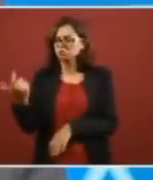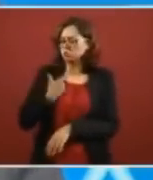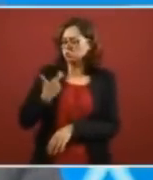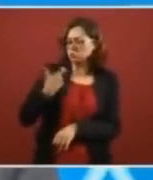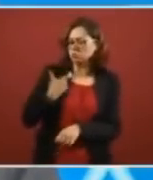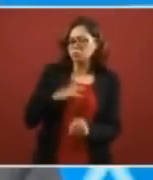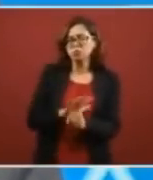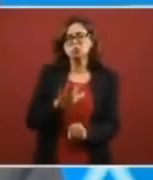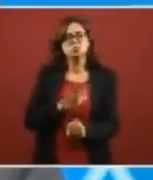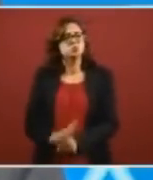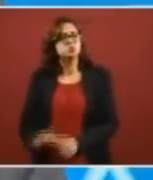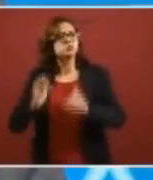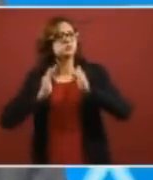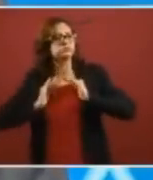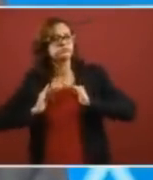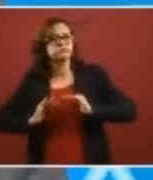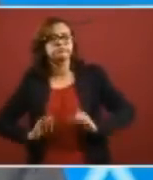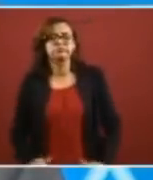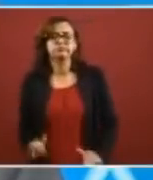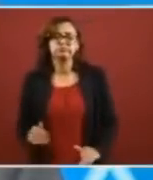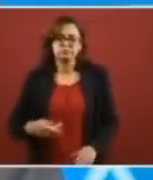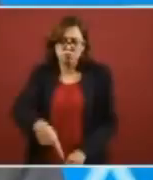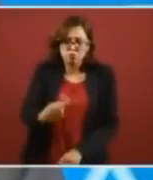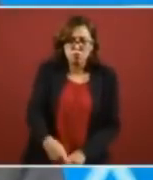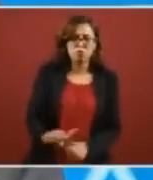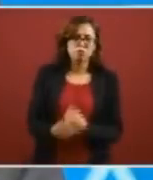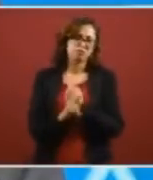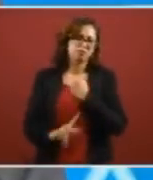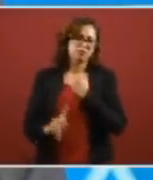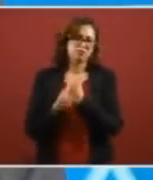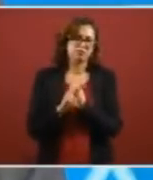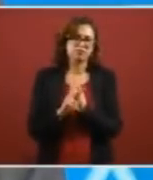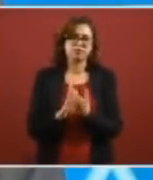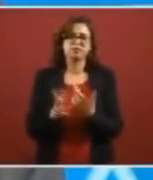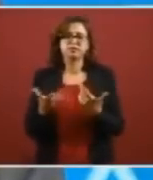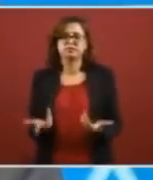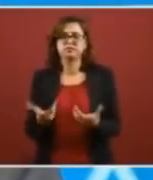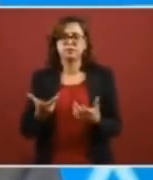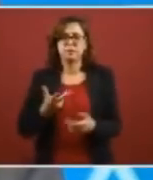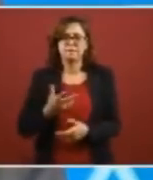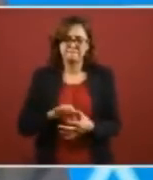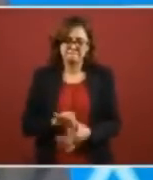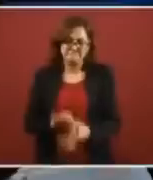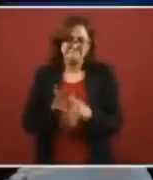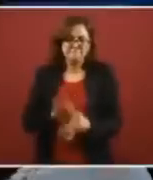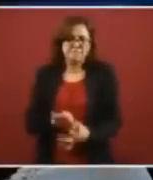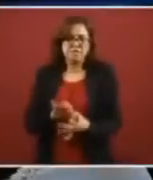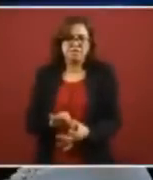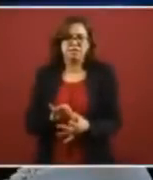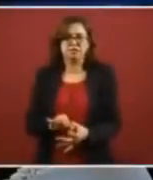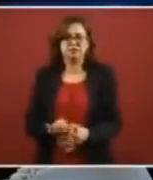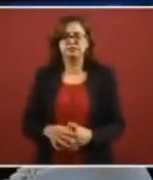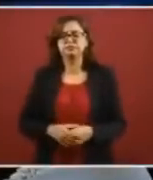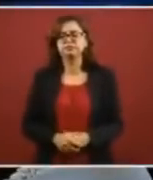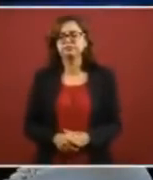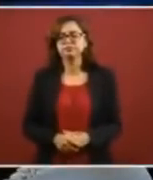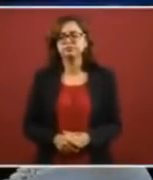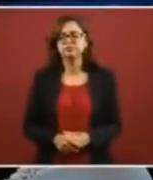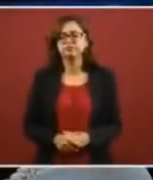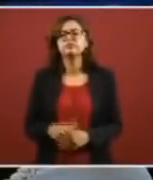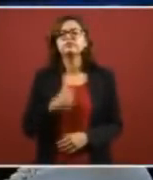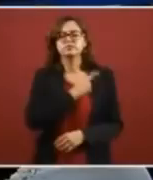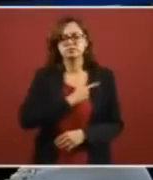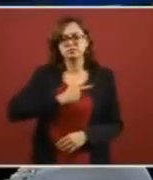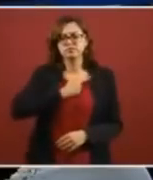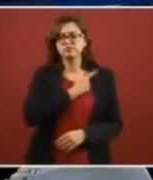y bienestar en el país, en nuestra patria. Nos da mucho gusto